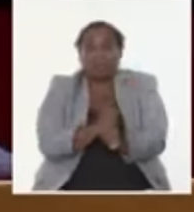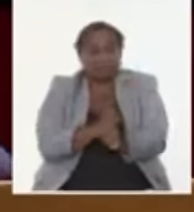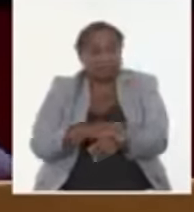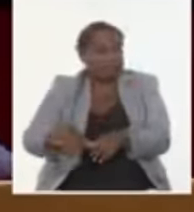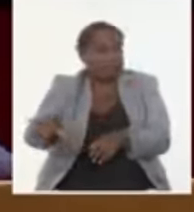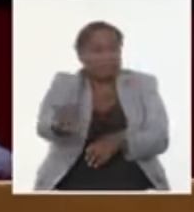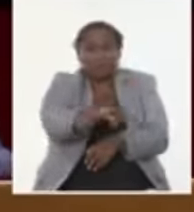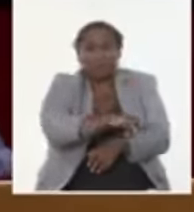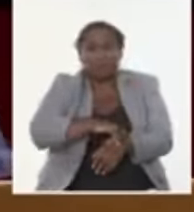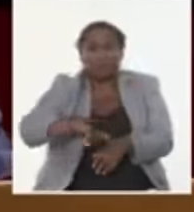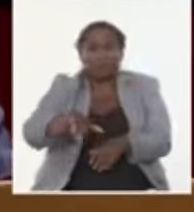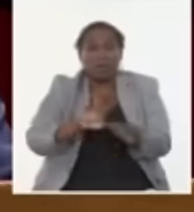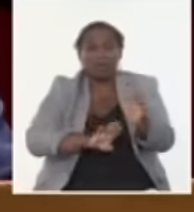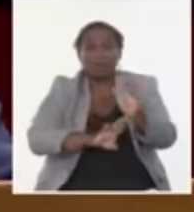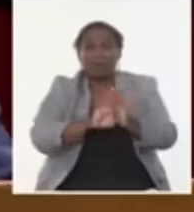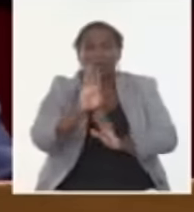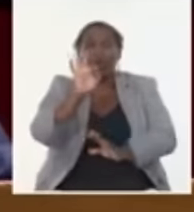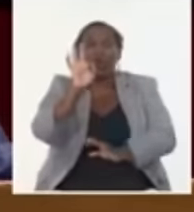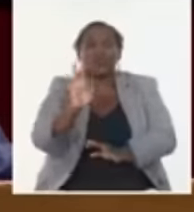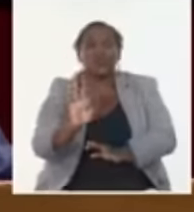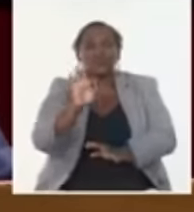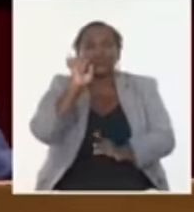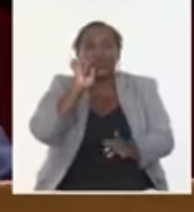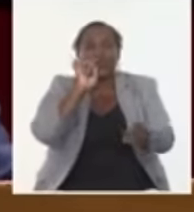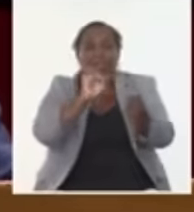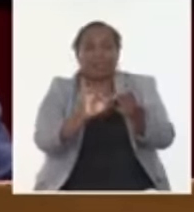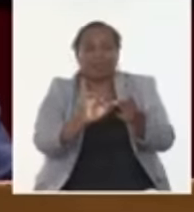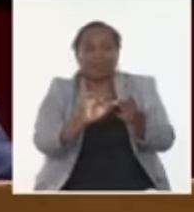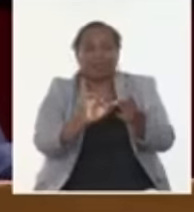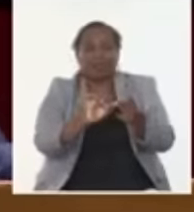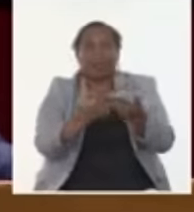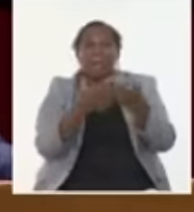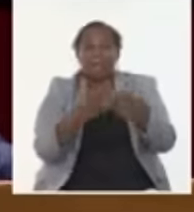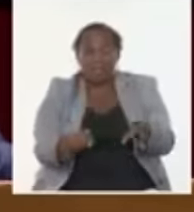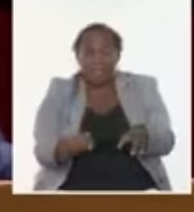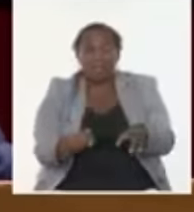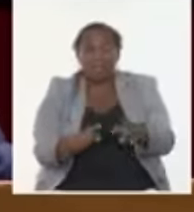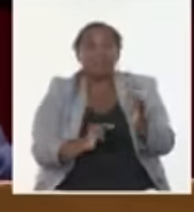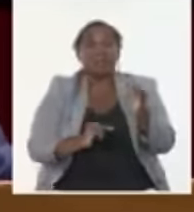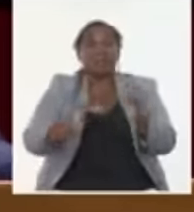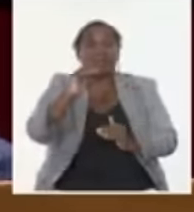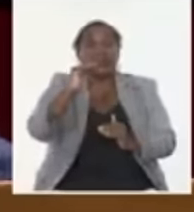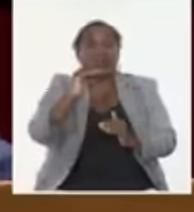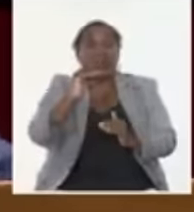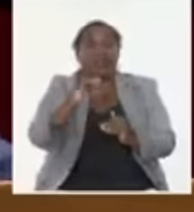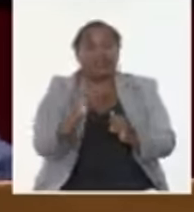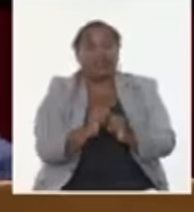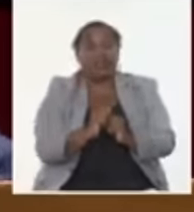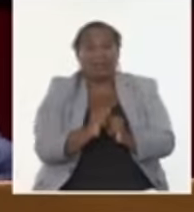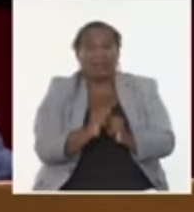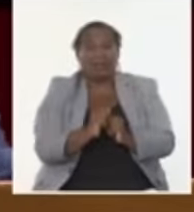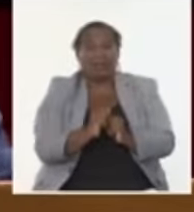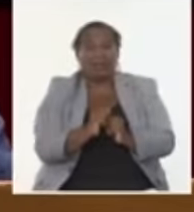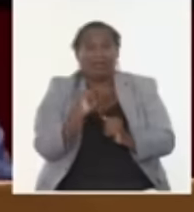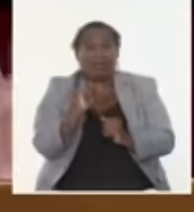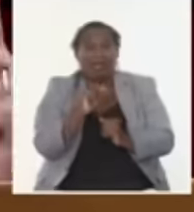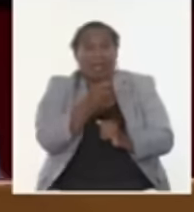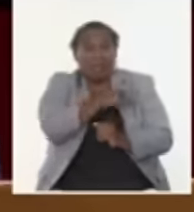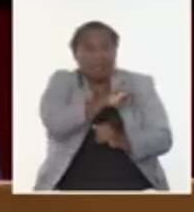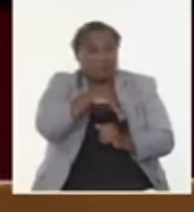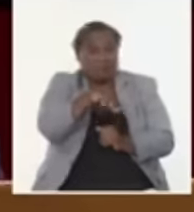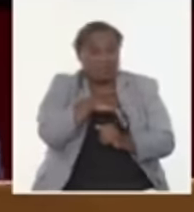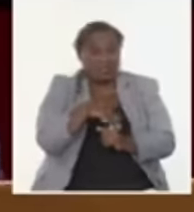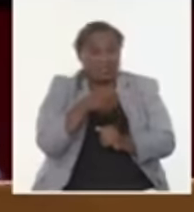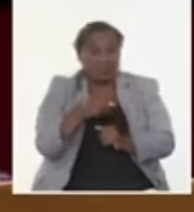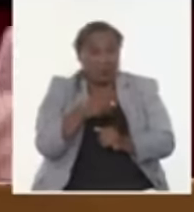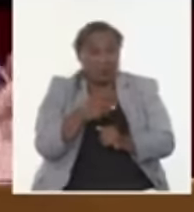el avance de los 8 objetivos, pero hemos dado prioridad a la aprobación de las propuestas que tributen, en